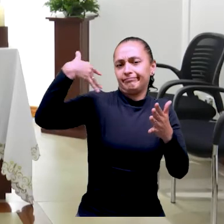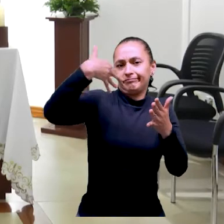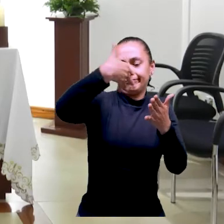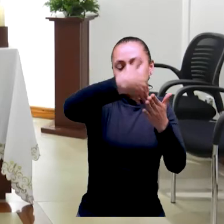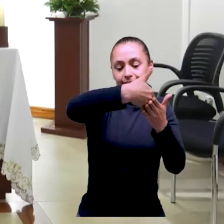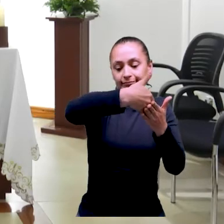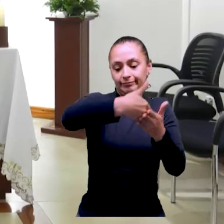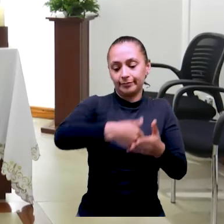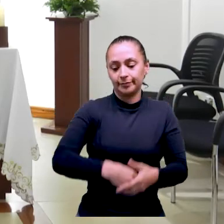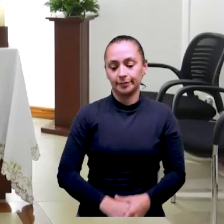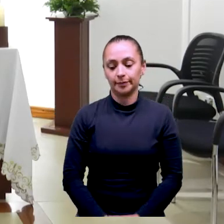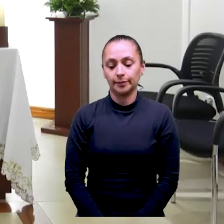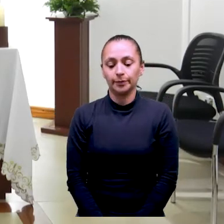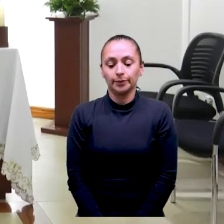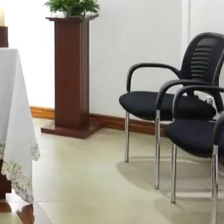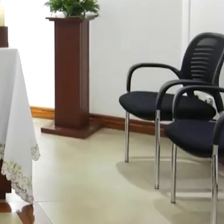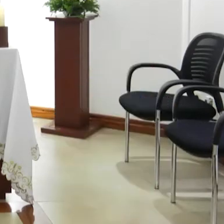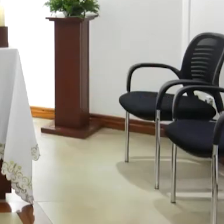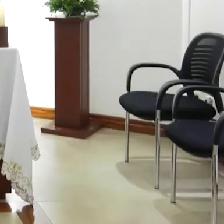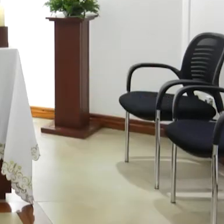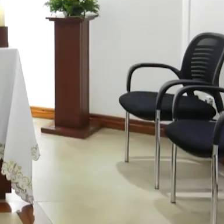de los siglos